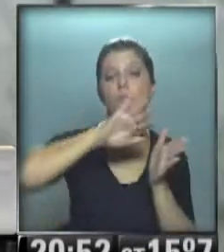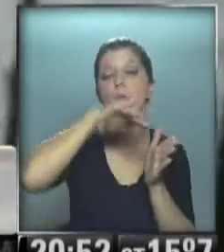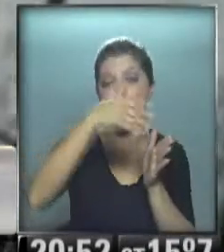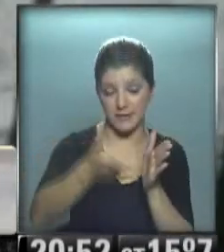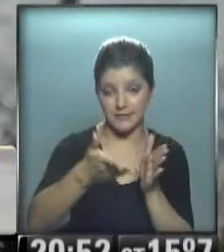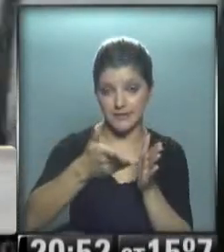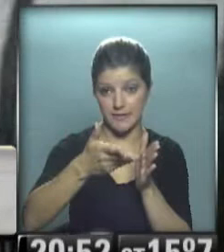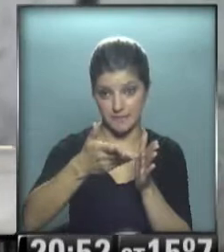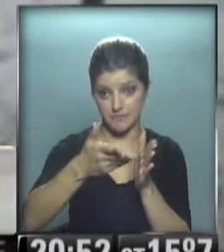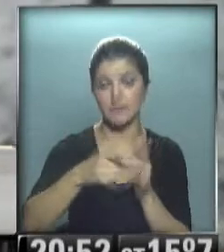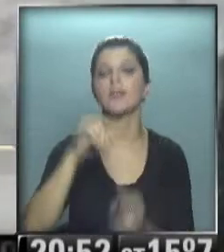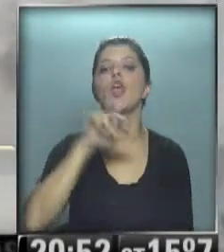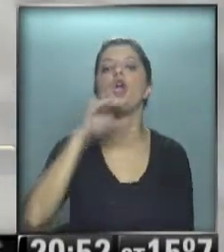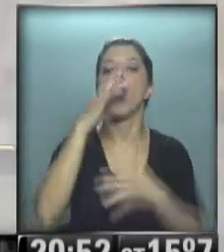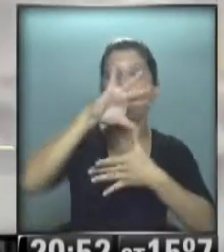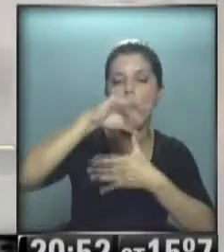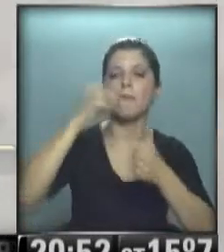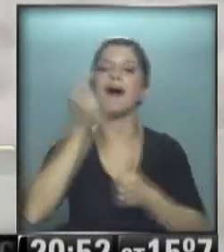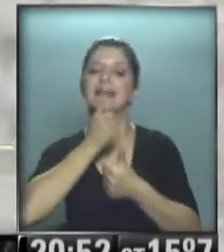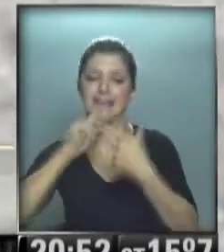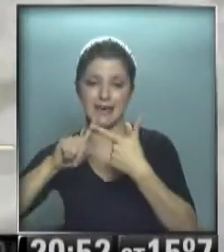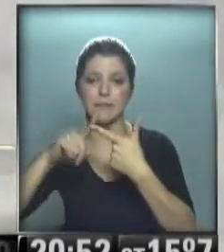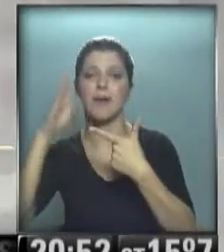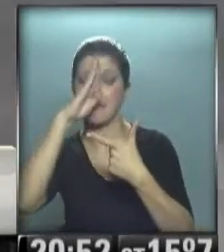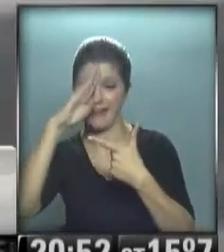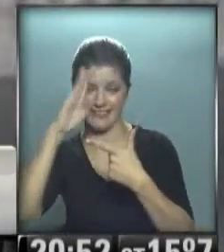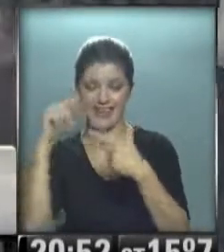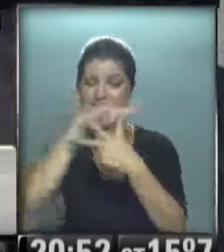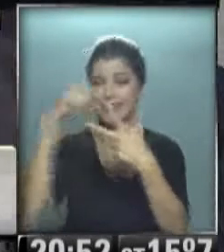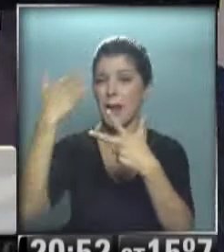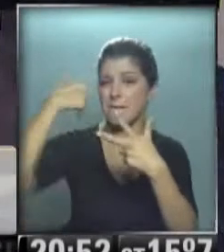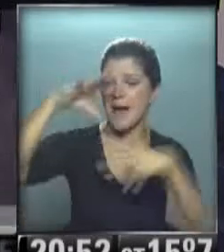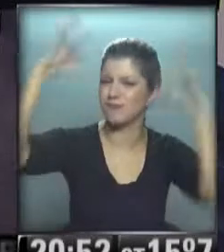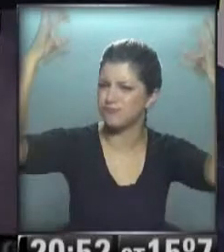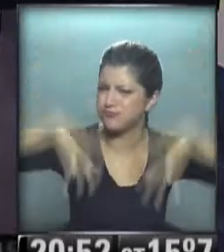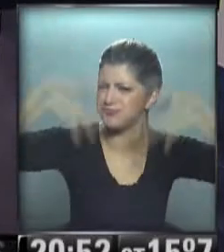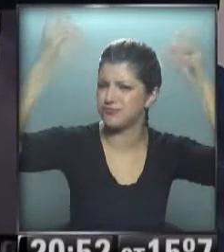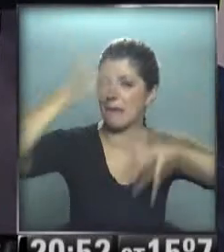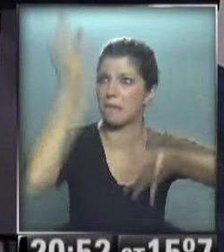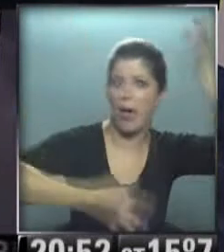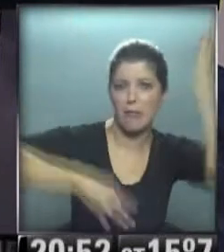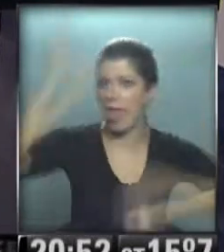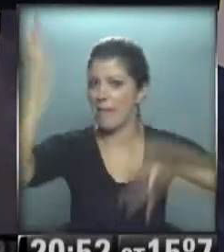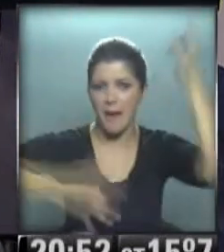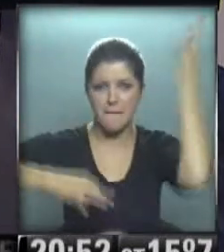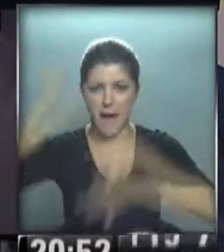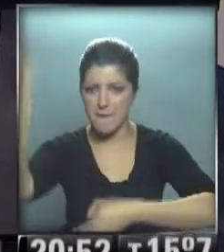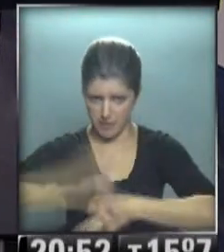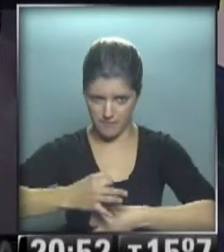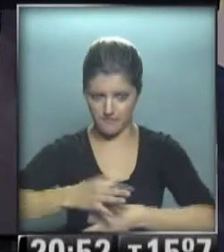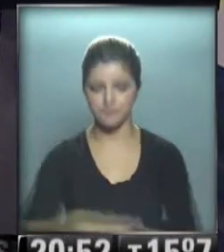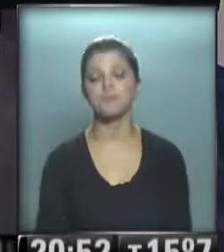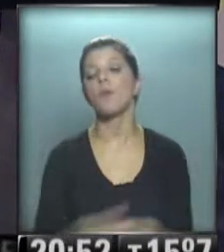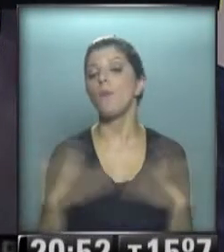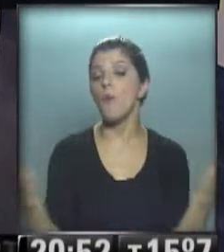El sur del conurbano, Loma de Zamora, Quilmes, Berazategui, fueron las zonas más afectadas por este granizo tan intenso. Pero